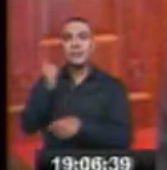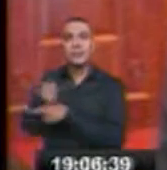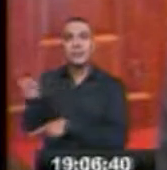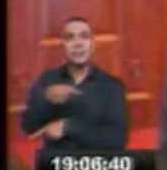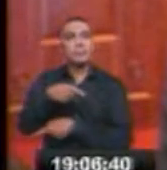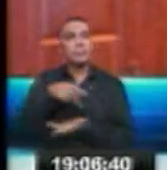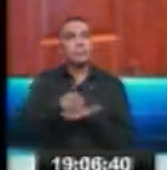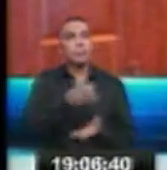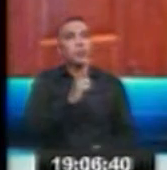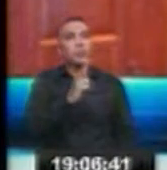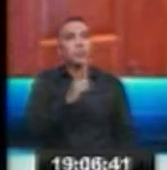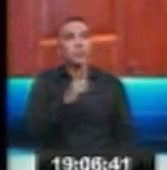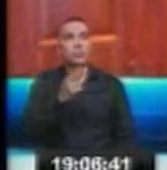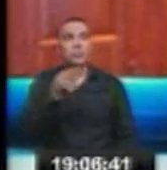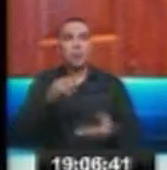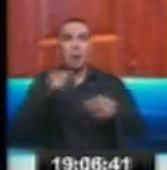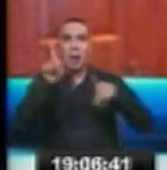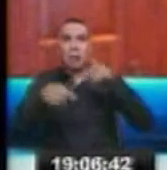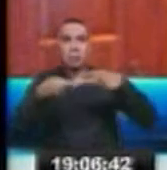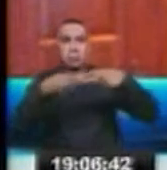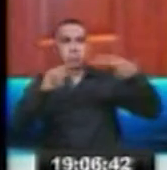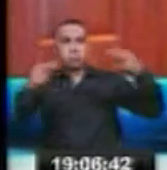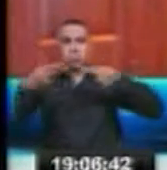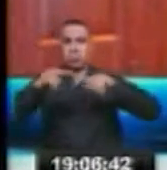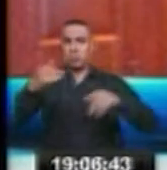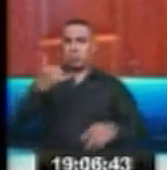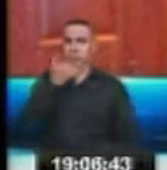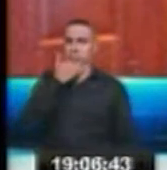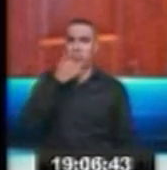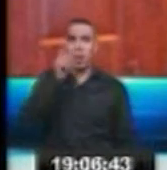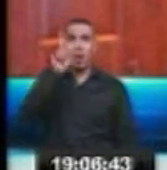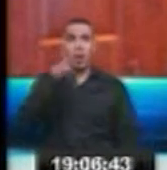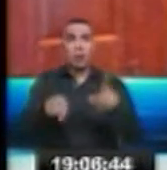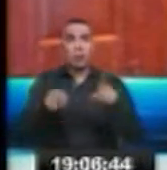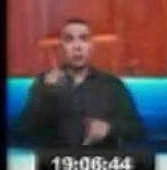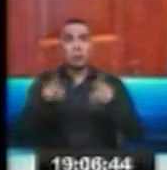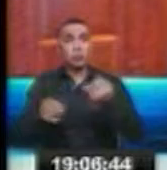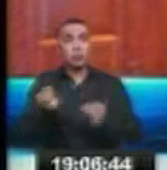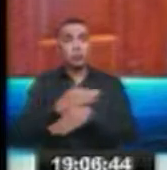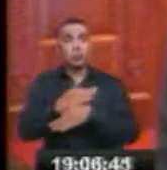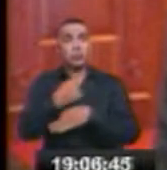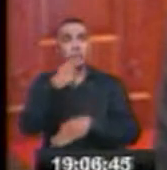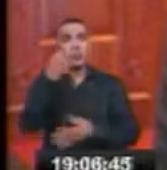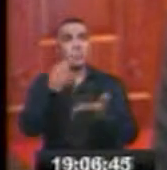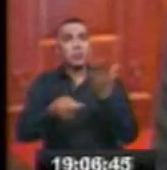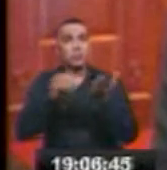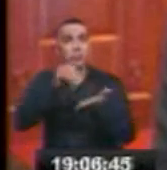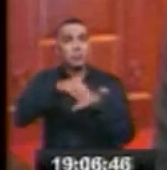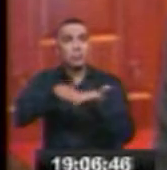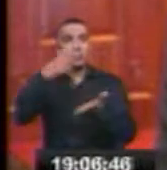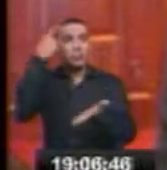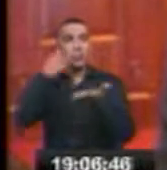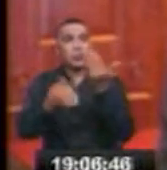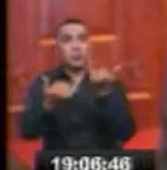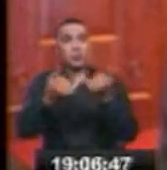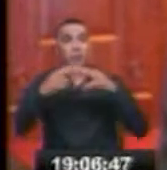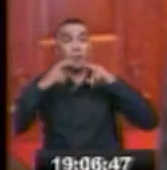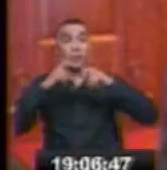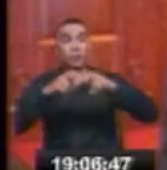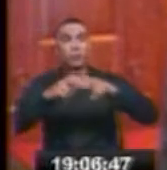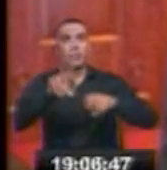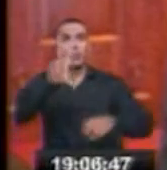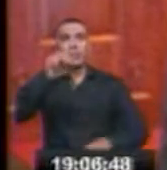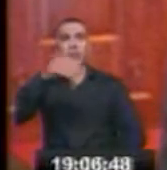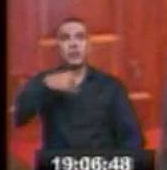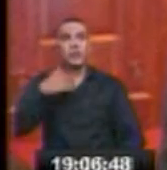algunas contradicciones, donde por ejemplo hay algunos funcionarios que manifestaban que este comité que se conformó para esta investigación no